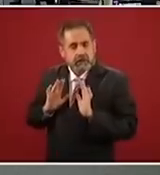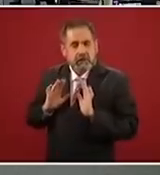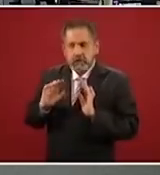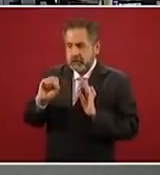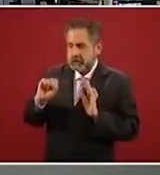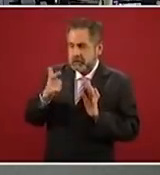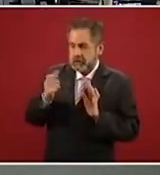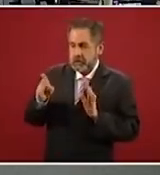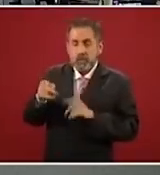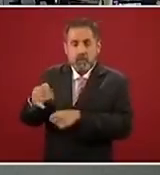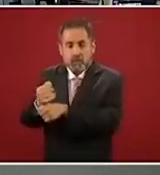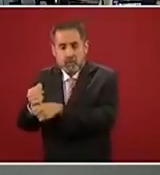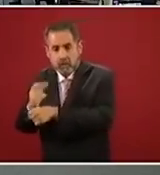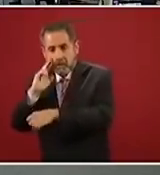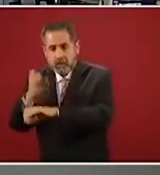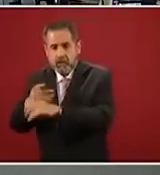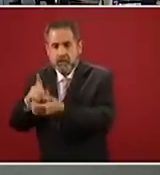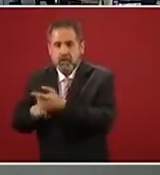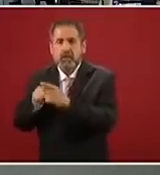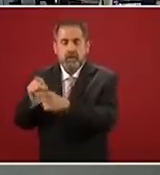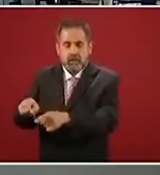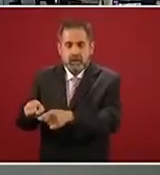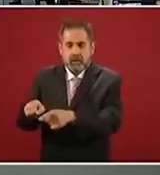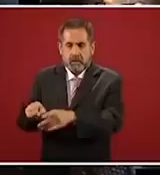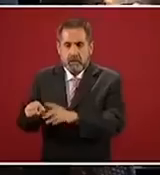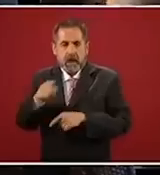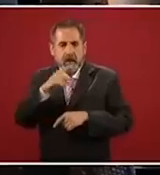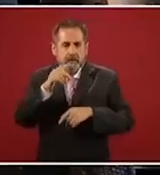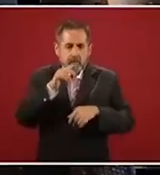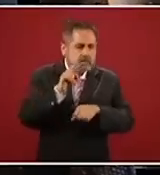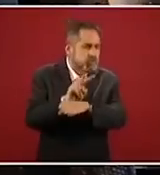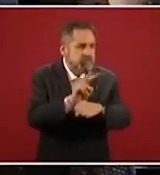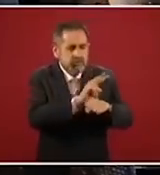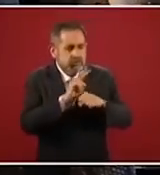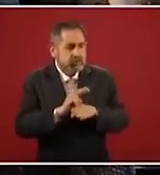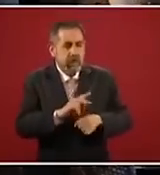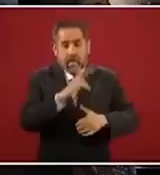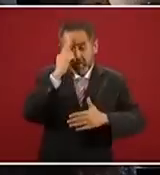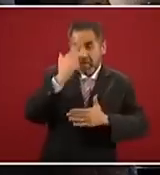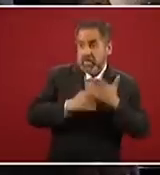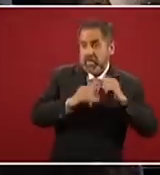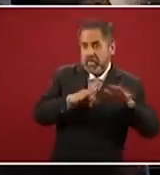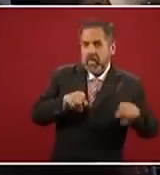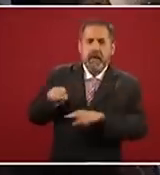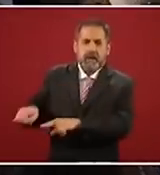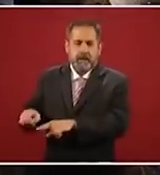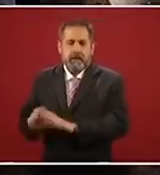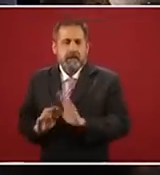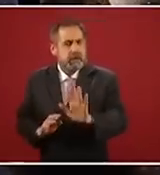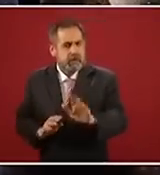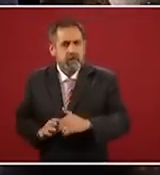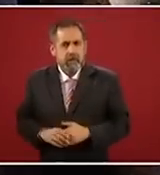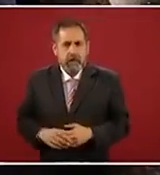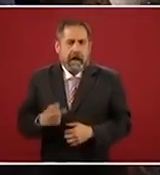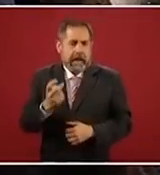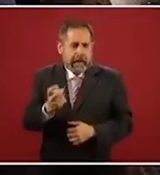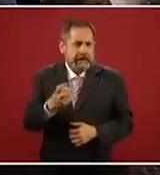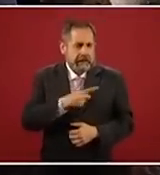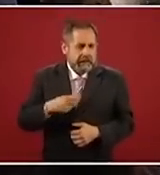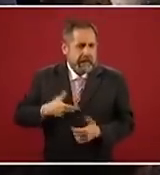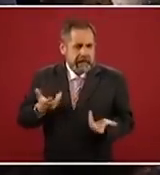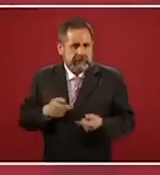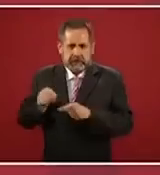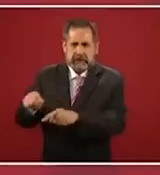La Secretaría de Gobernación tiene que revisar el actuar de los medios de comunicación que violaron ese tipo de… Sí, lo tiene que hacer, y en